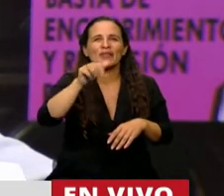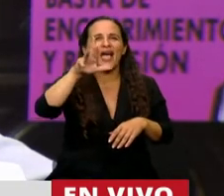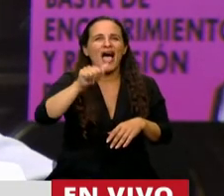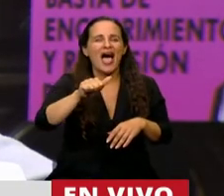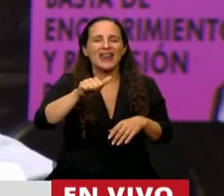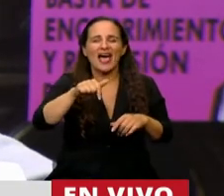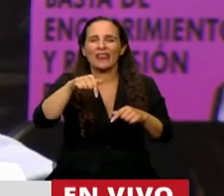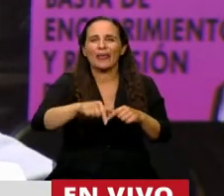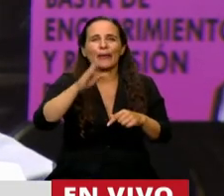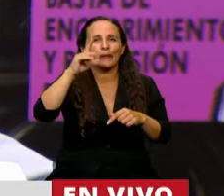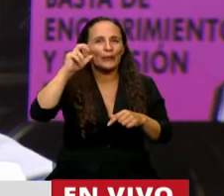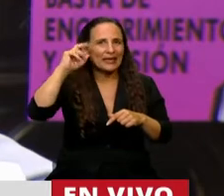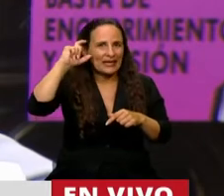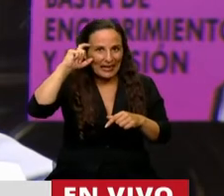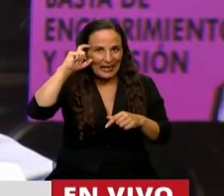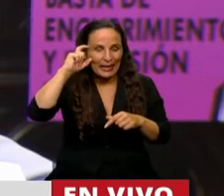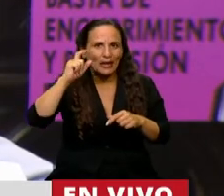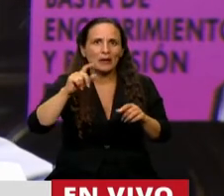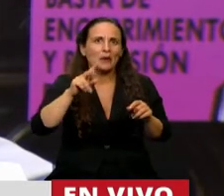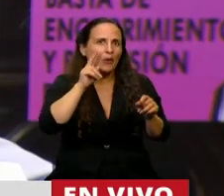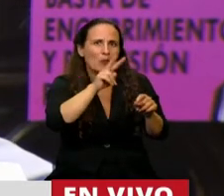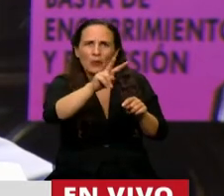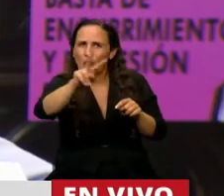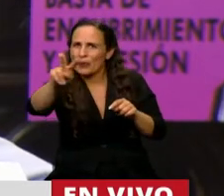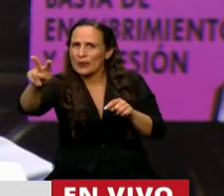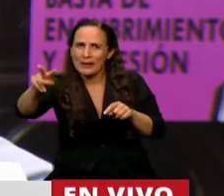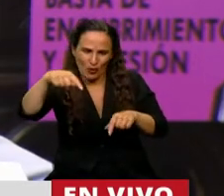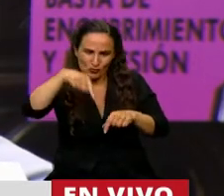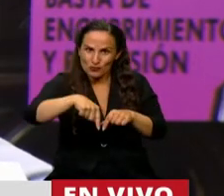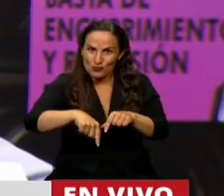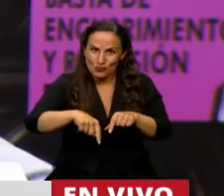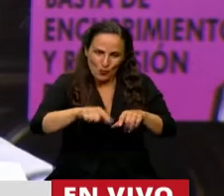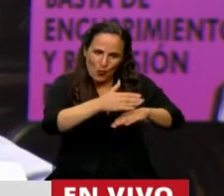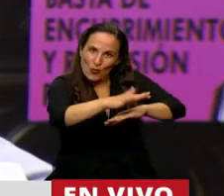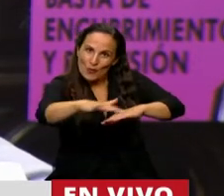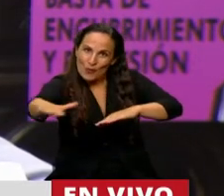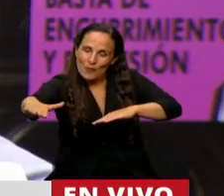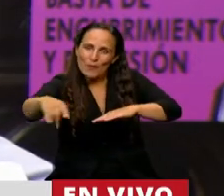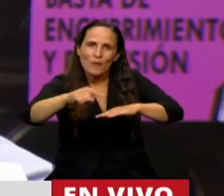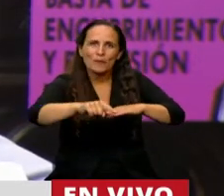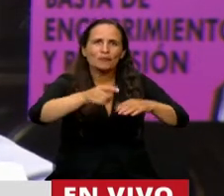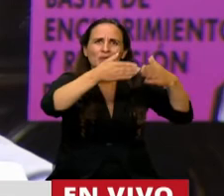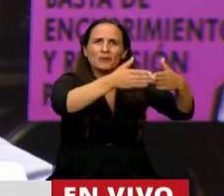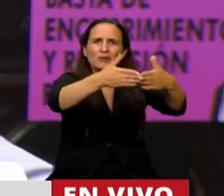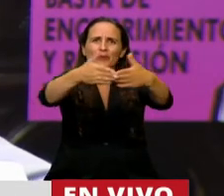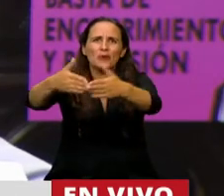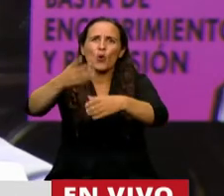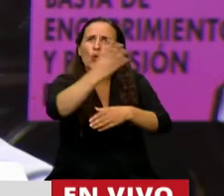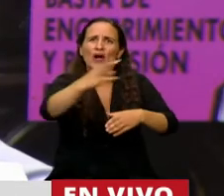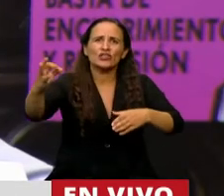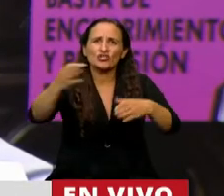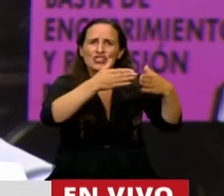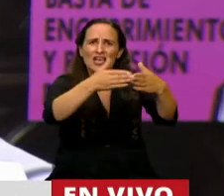Beagle, más de 400 naves pescando en esa orilla de nuestros